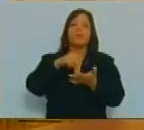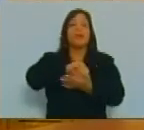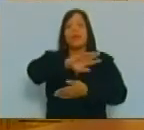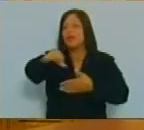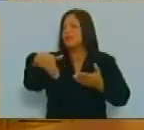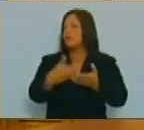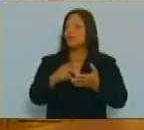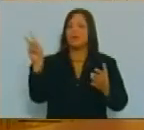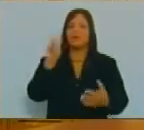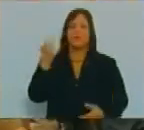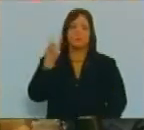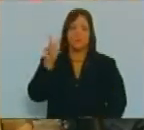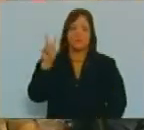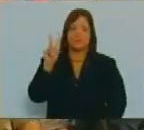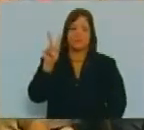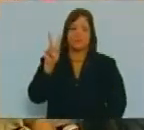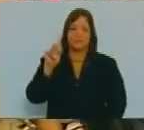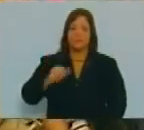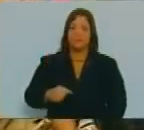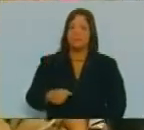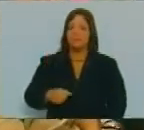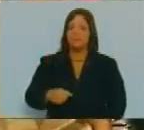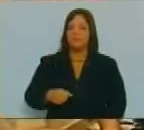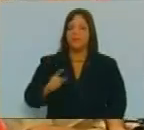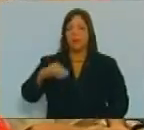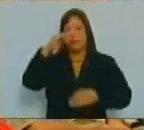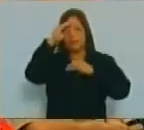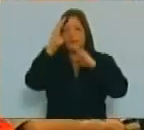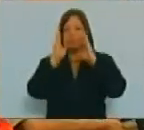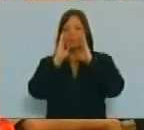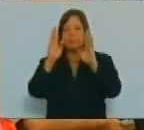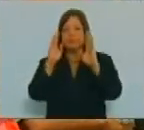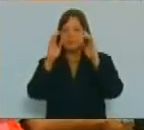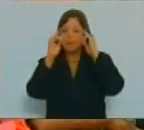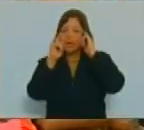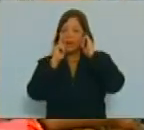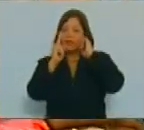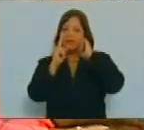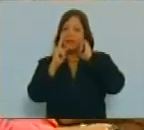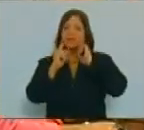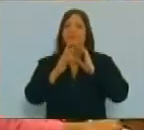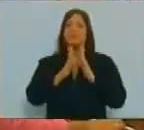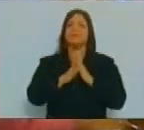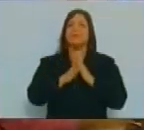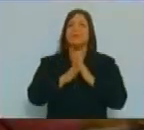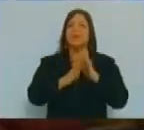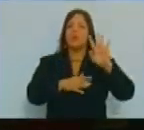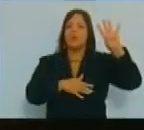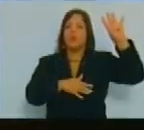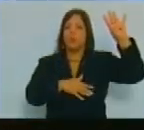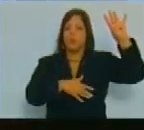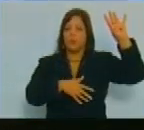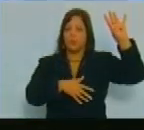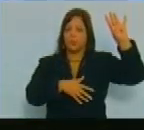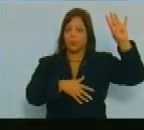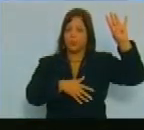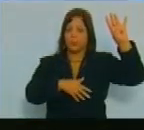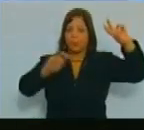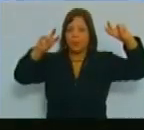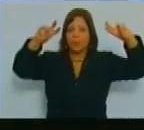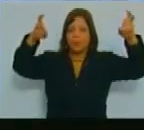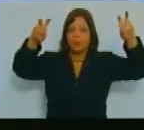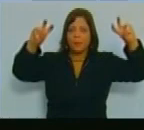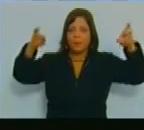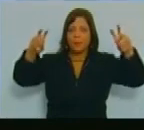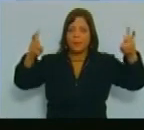nacional y nos enfocamos esas cuatro temáticas